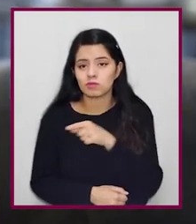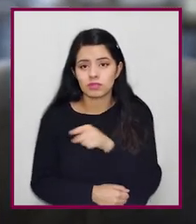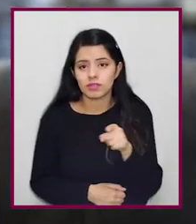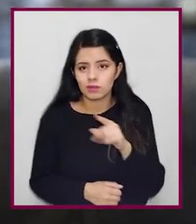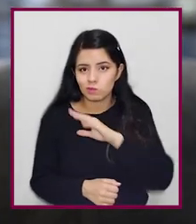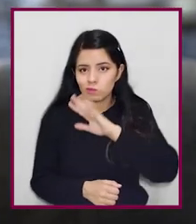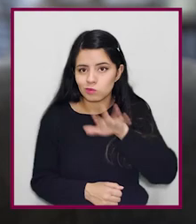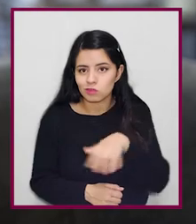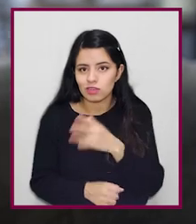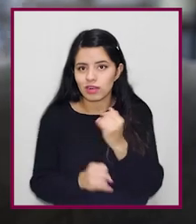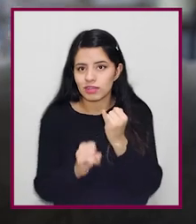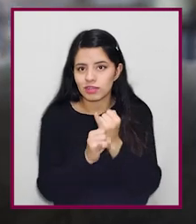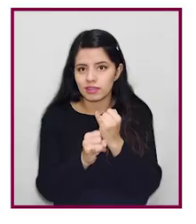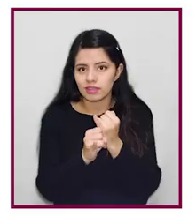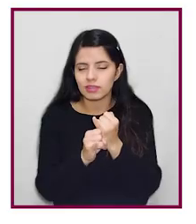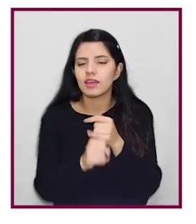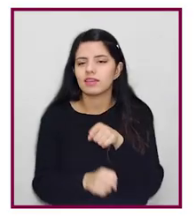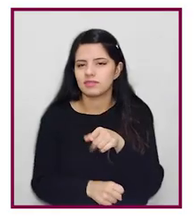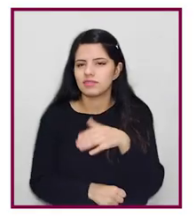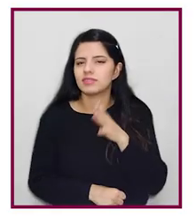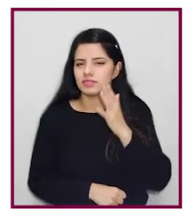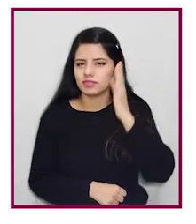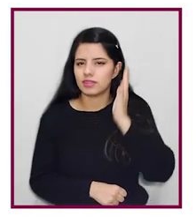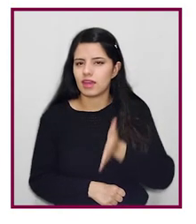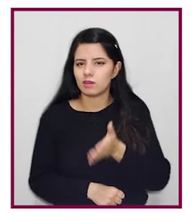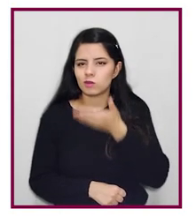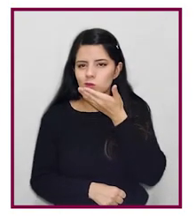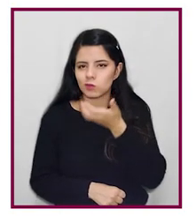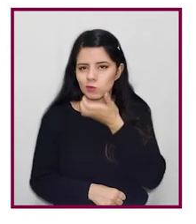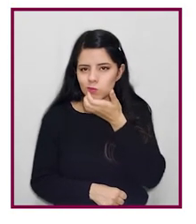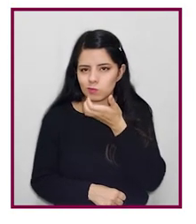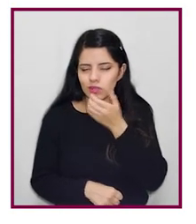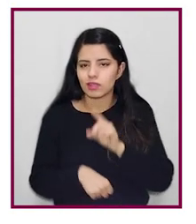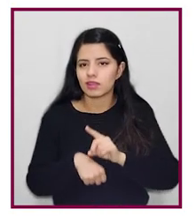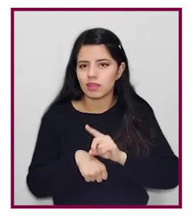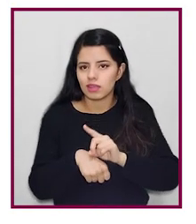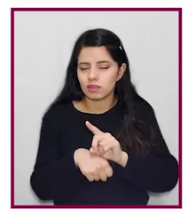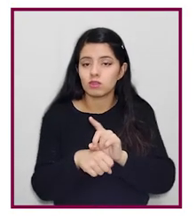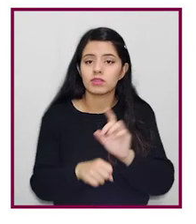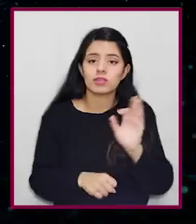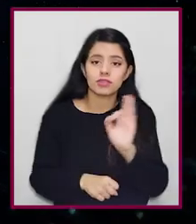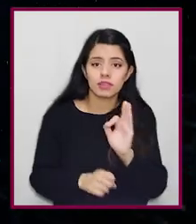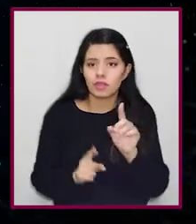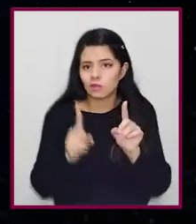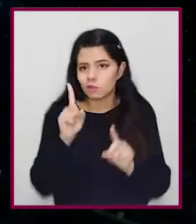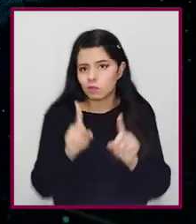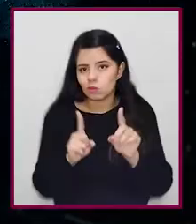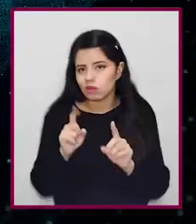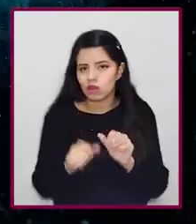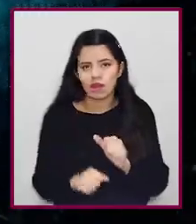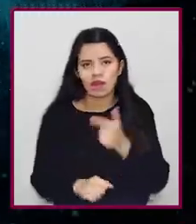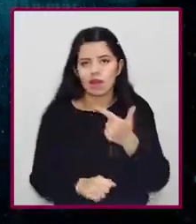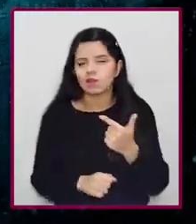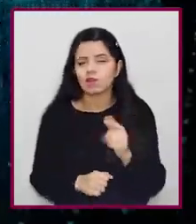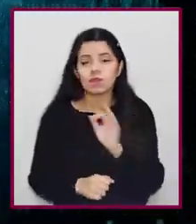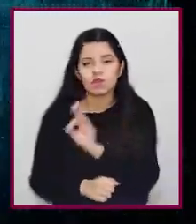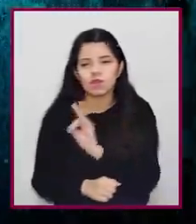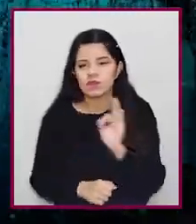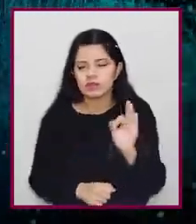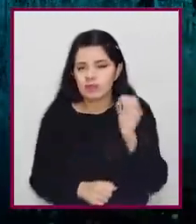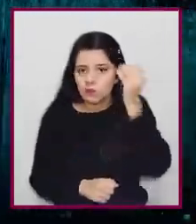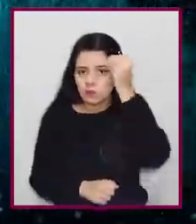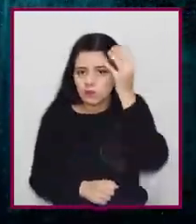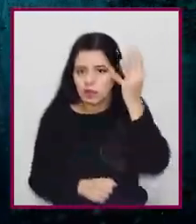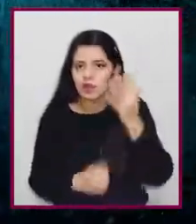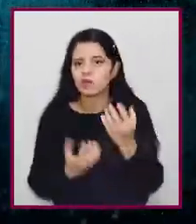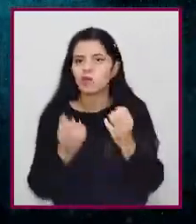siempre ya una lógica de estar consultándolo diariamente. Cuando tenemos alguna inquietud sobre alguna fecha que no recordamos, sobre